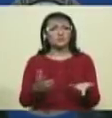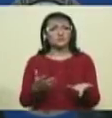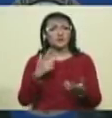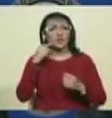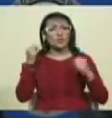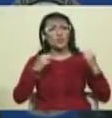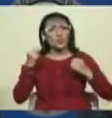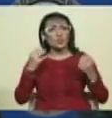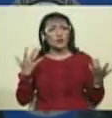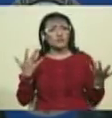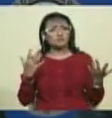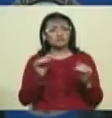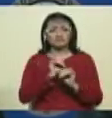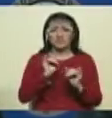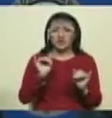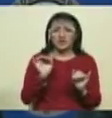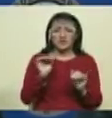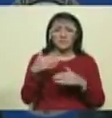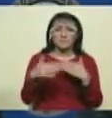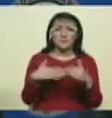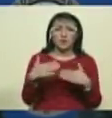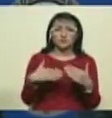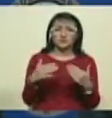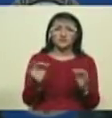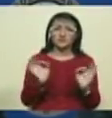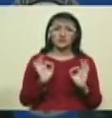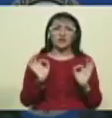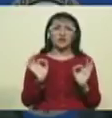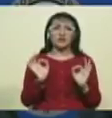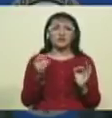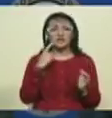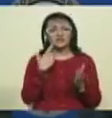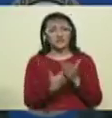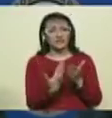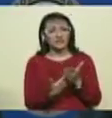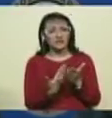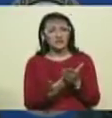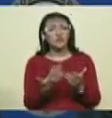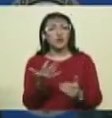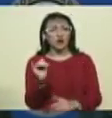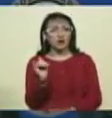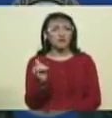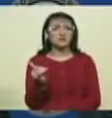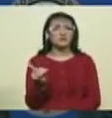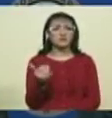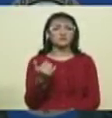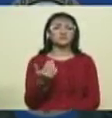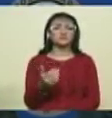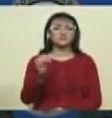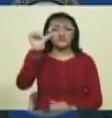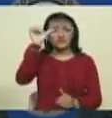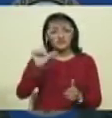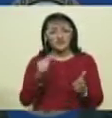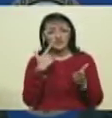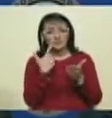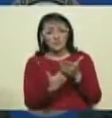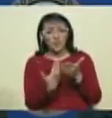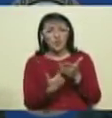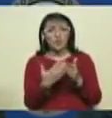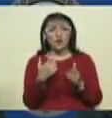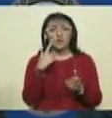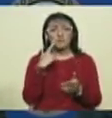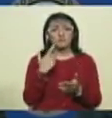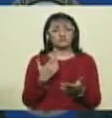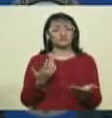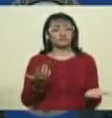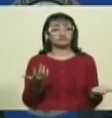que quedaron, que no se pudo culminar el proceso porque iba a haber testigos, iba a haber testimonios, iba a haber pruebas, pero bueno,